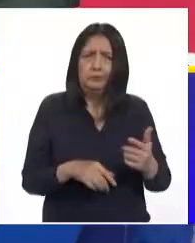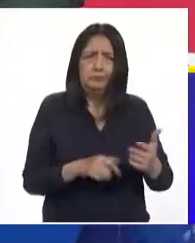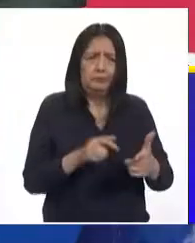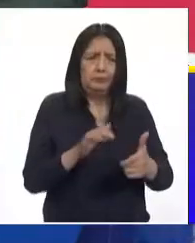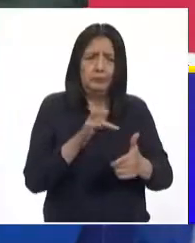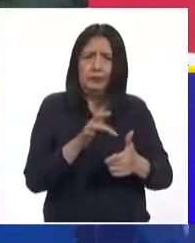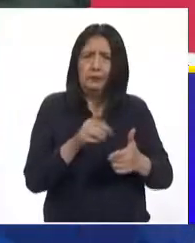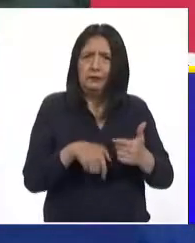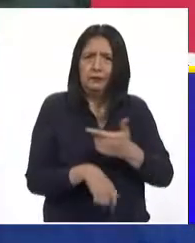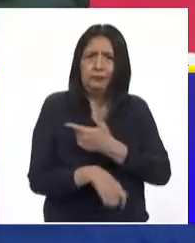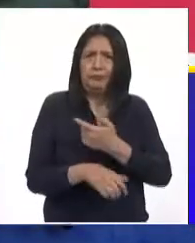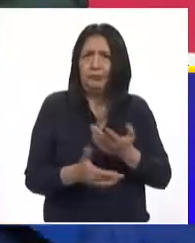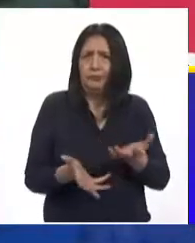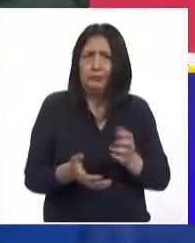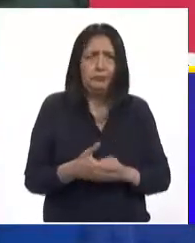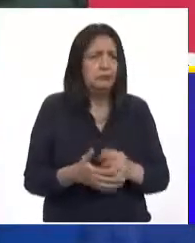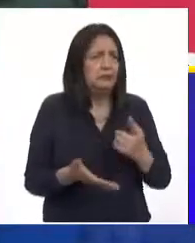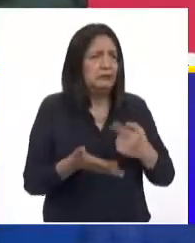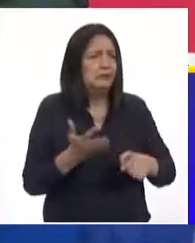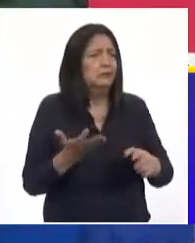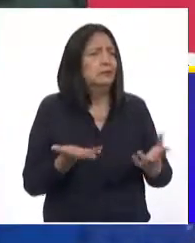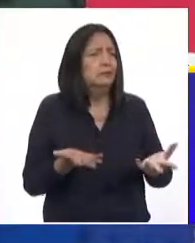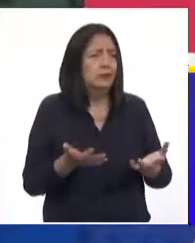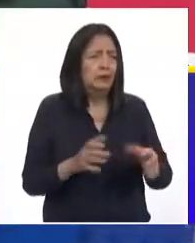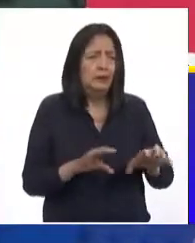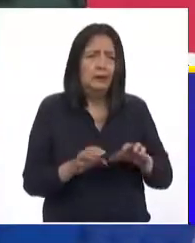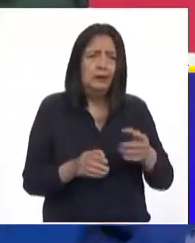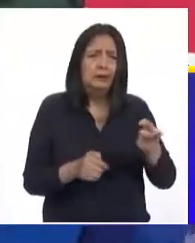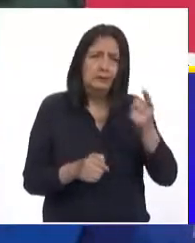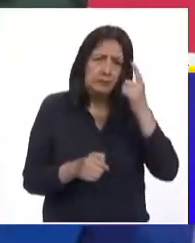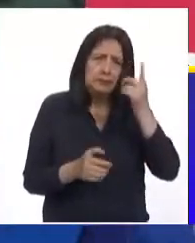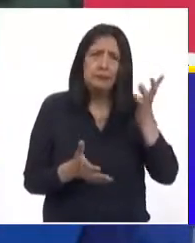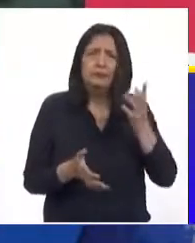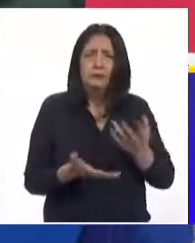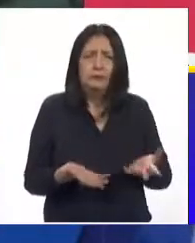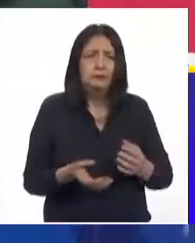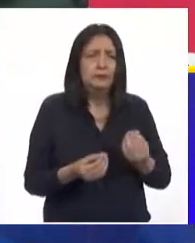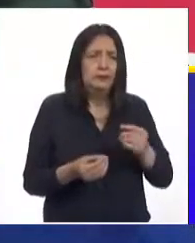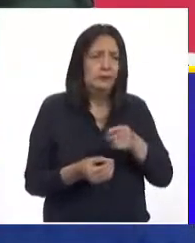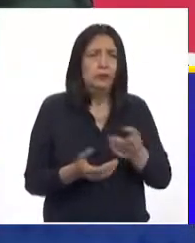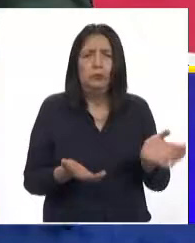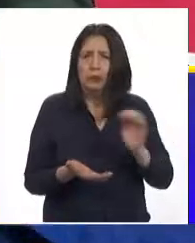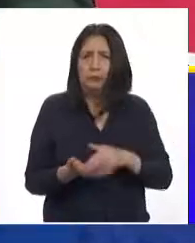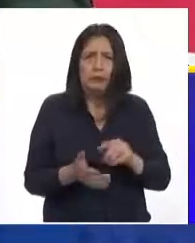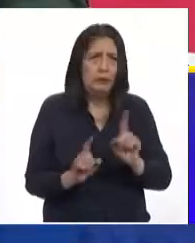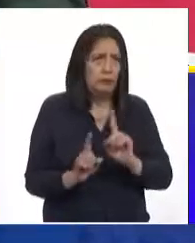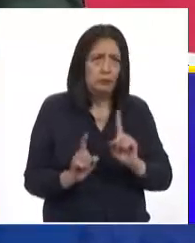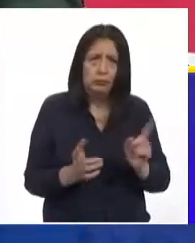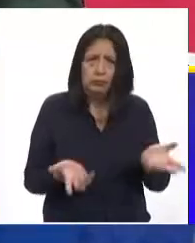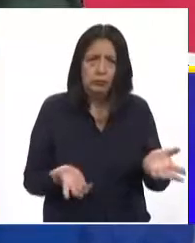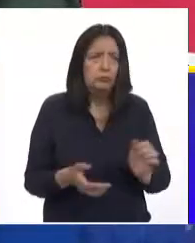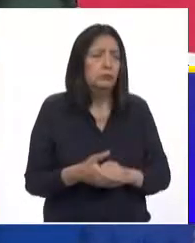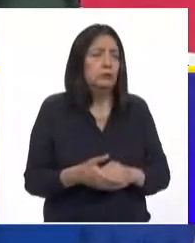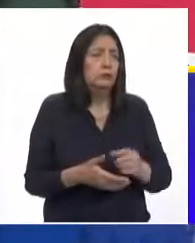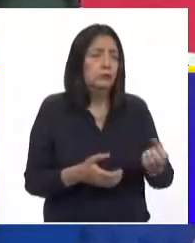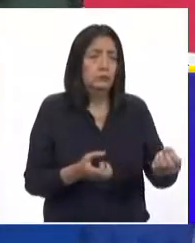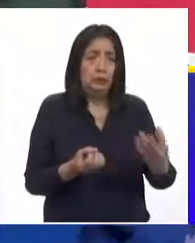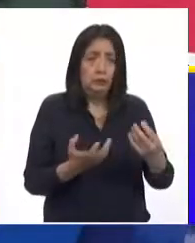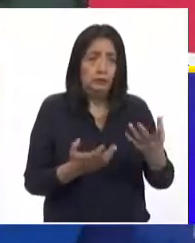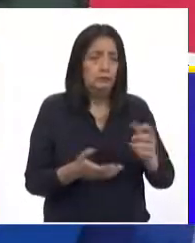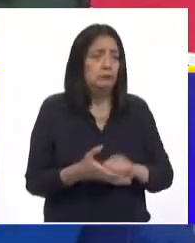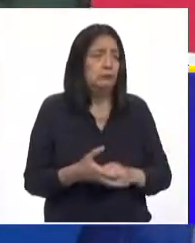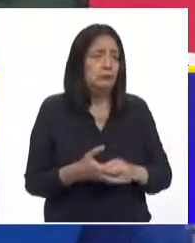por lo que cuáles serían además lo que ellos piensan articular para que estos casos no se vuelvan a ocurrir. Lo que nos han